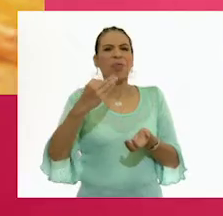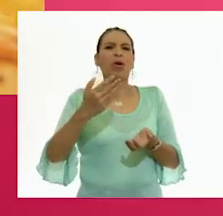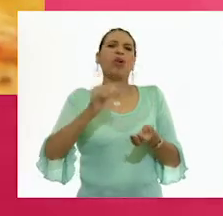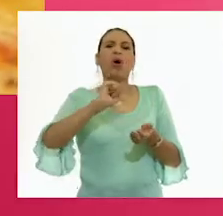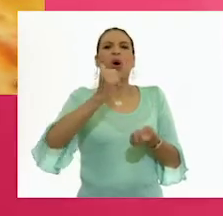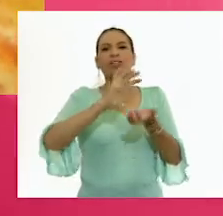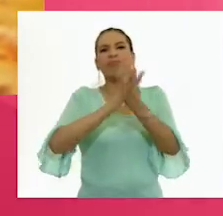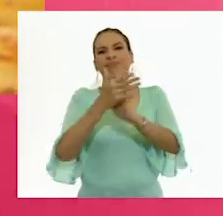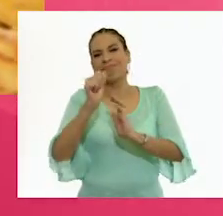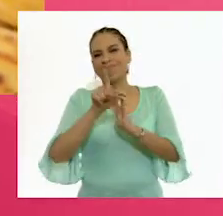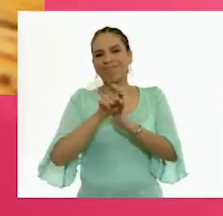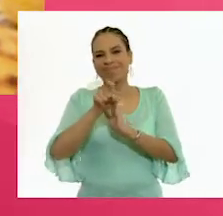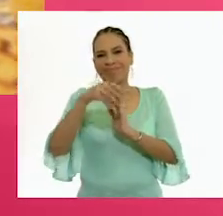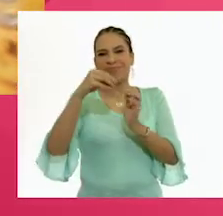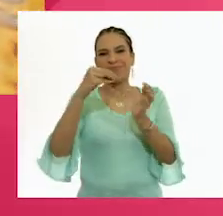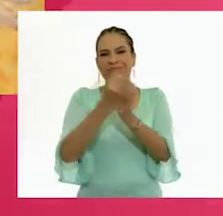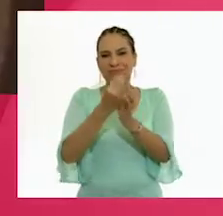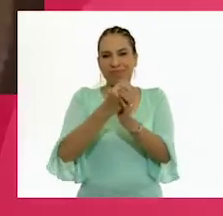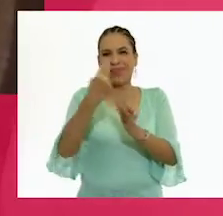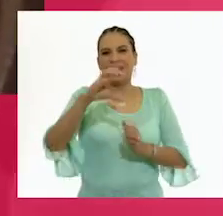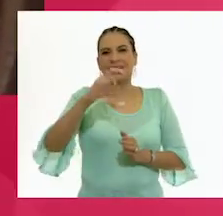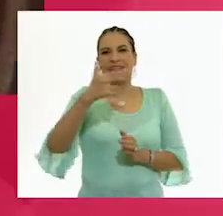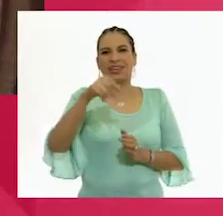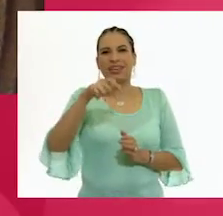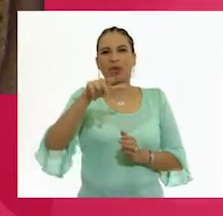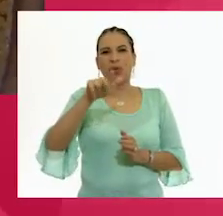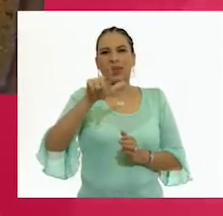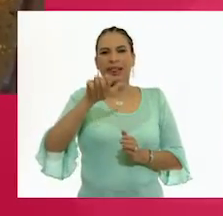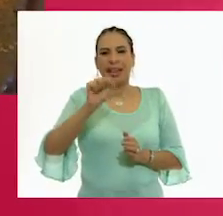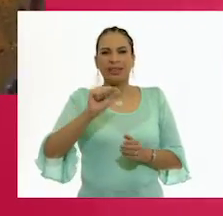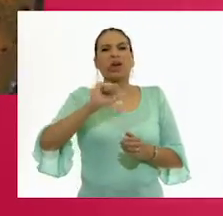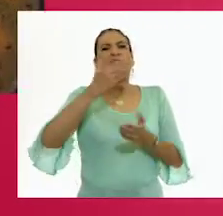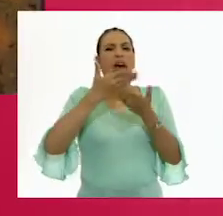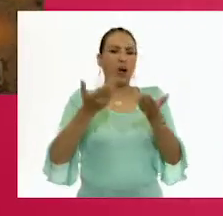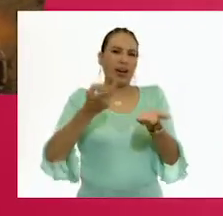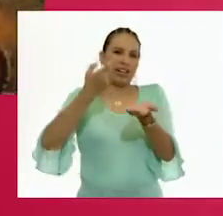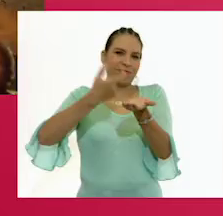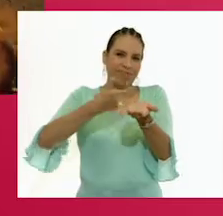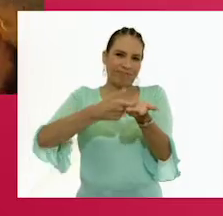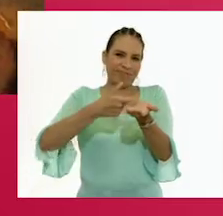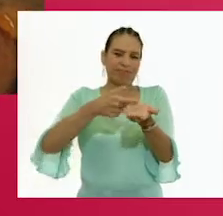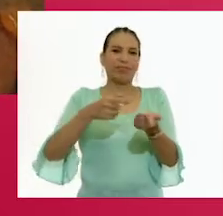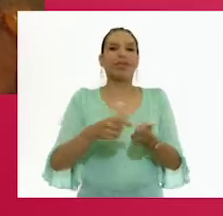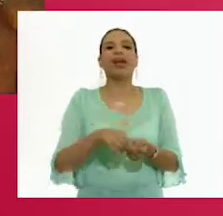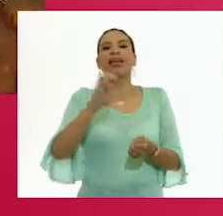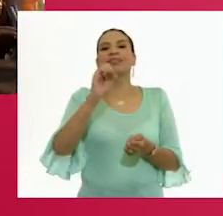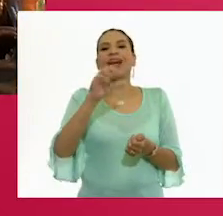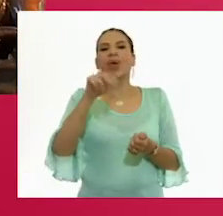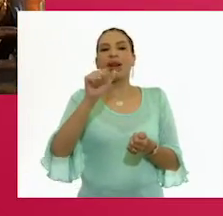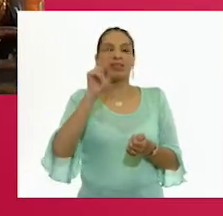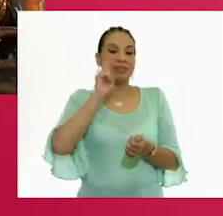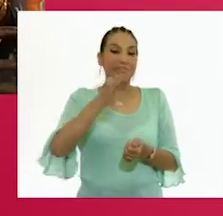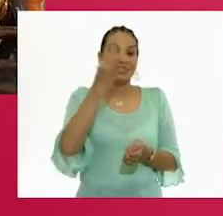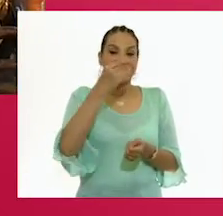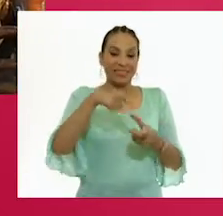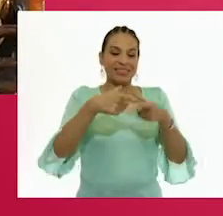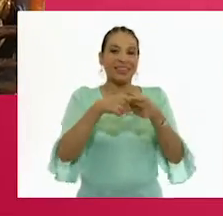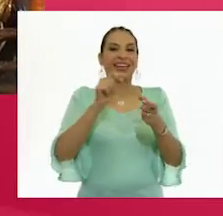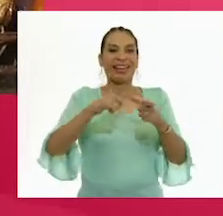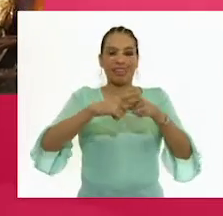por decir, vendemos gorditas de chinicuiles, pero ahorita traigo tortitas de camarón con escamoles. ¿Y estos de acá qué son? Se ven deliciosos. Son